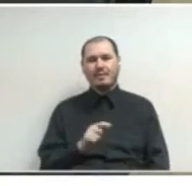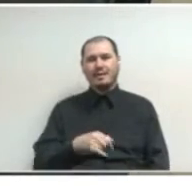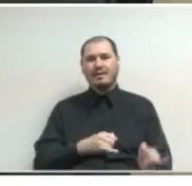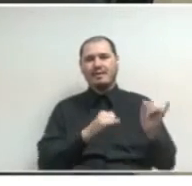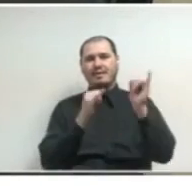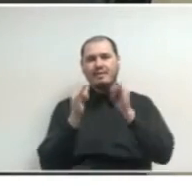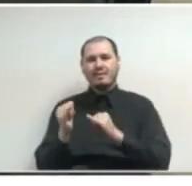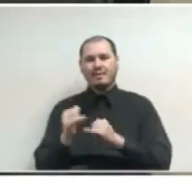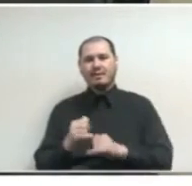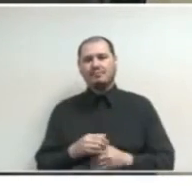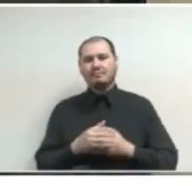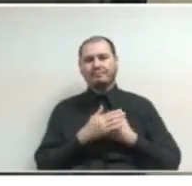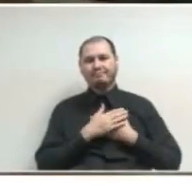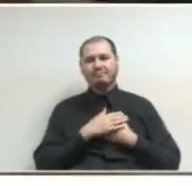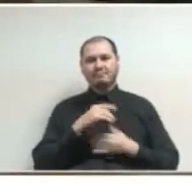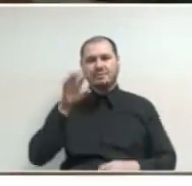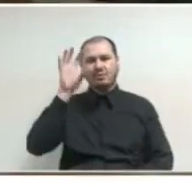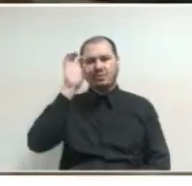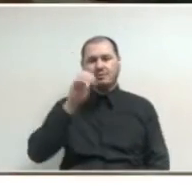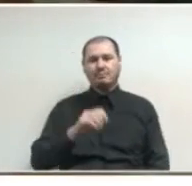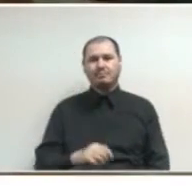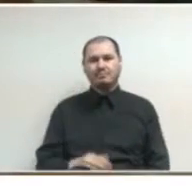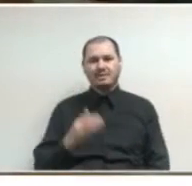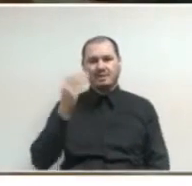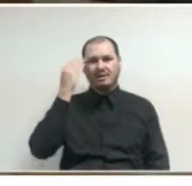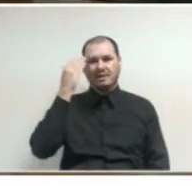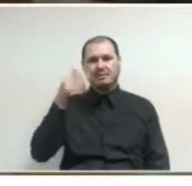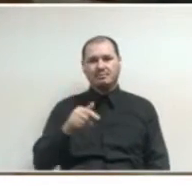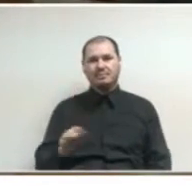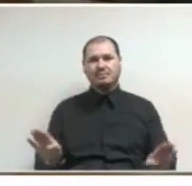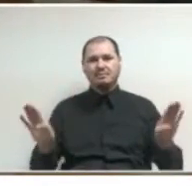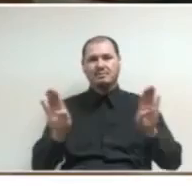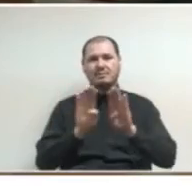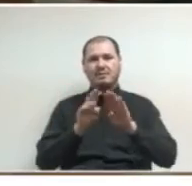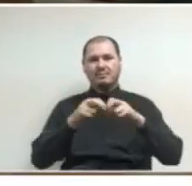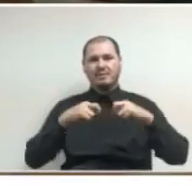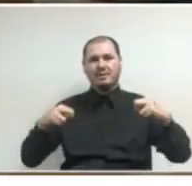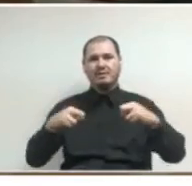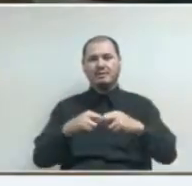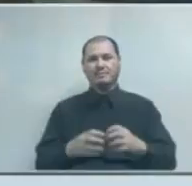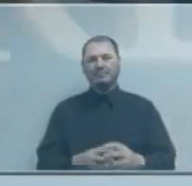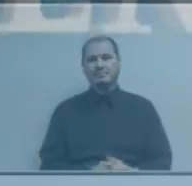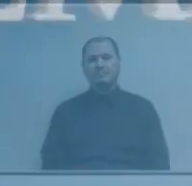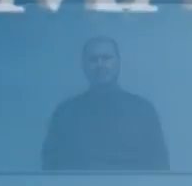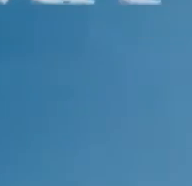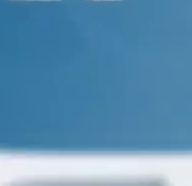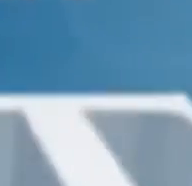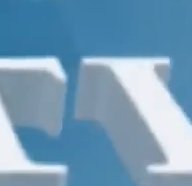traición paraguaya, les digo, uy, llévete, déjeme, por amor. Uy, ya voté un beso plenario, co, arapegua.